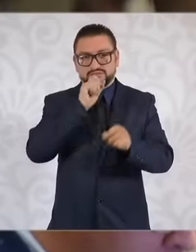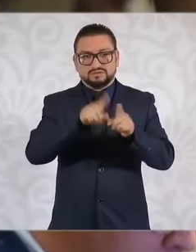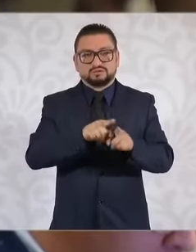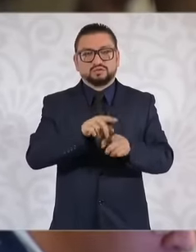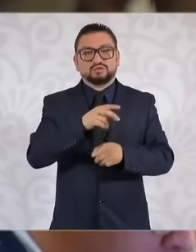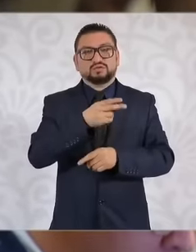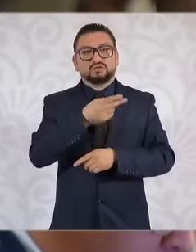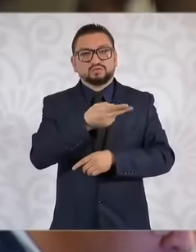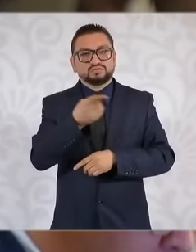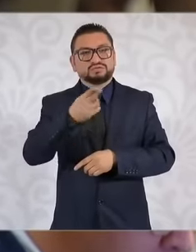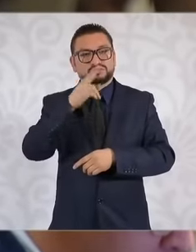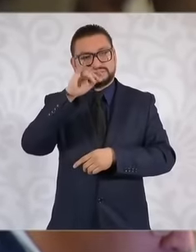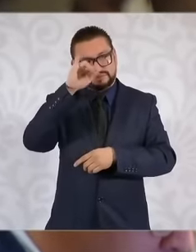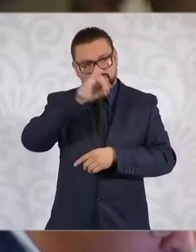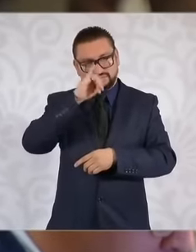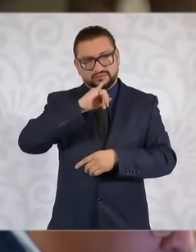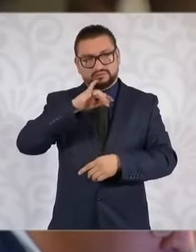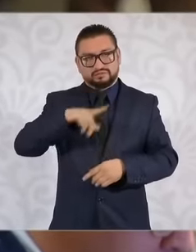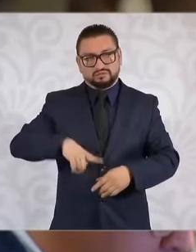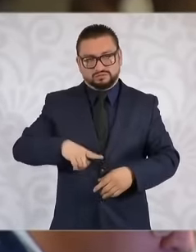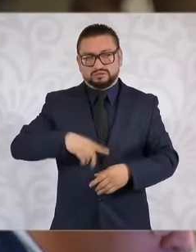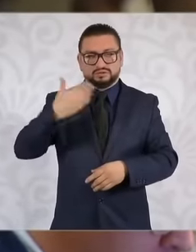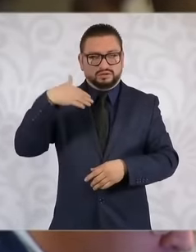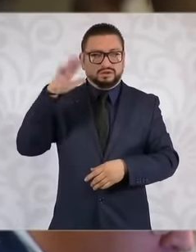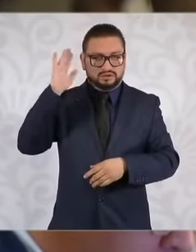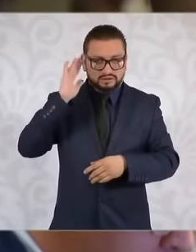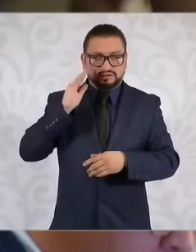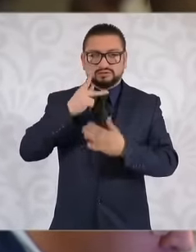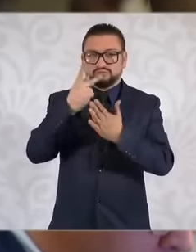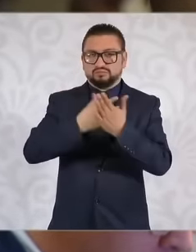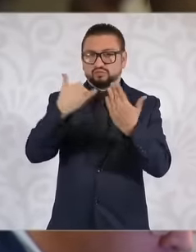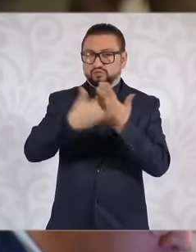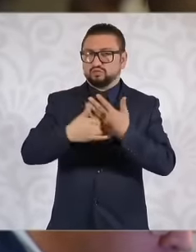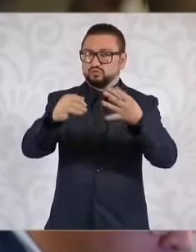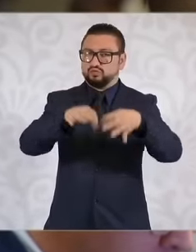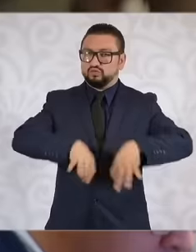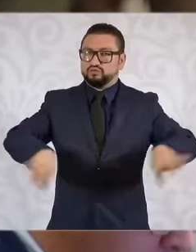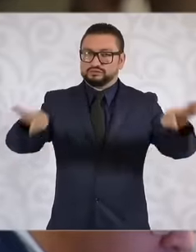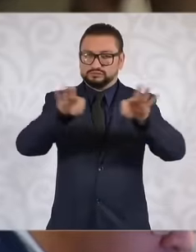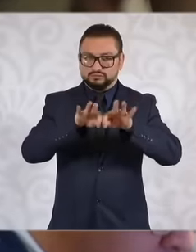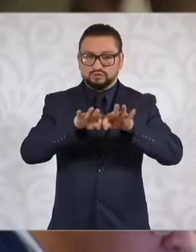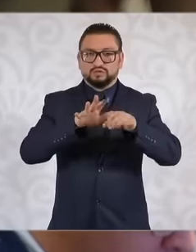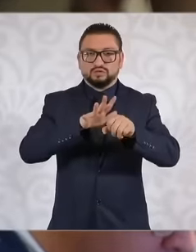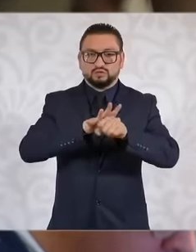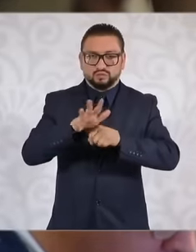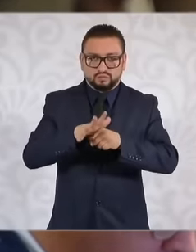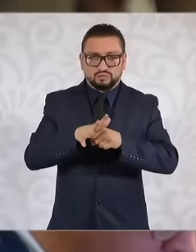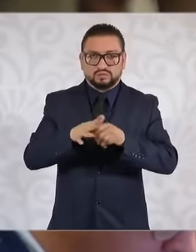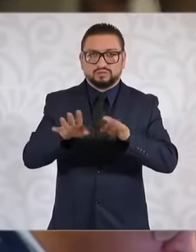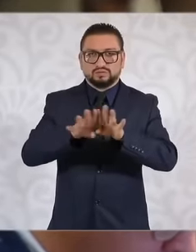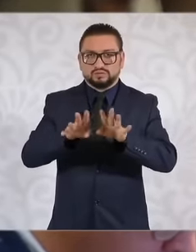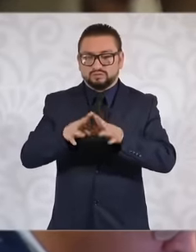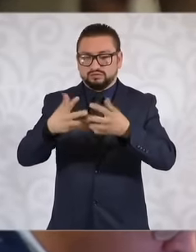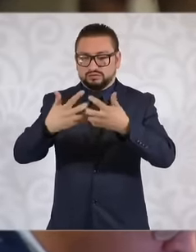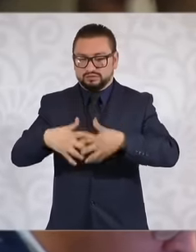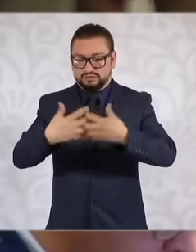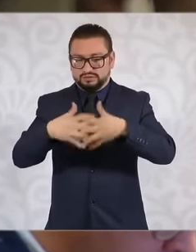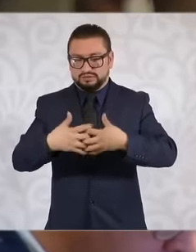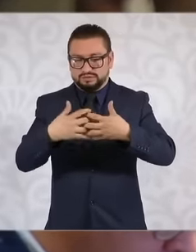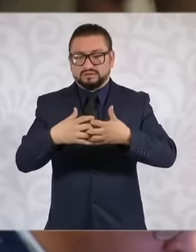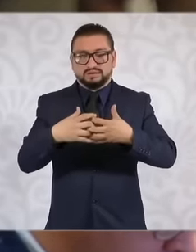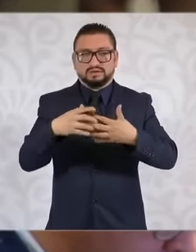como jefa de gobierno construyó un proyecto muy importante, que es la planta de carbonización